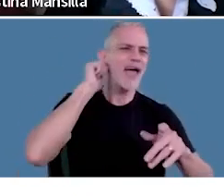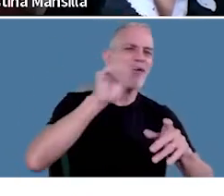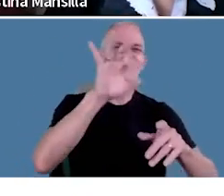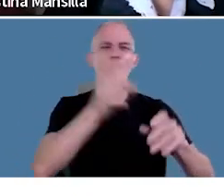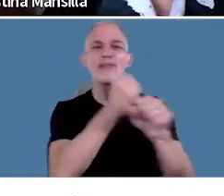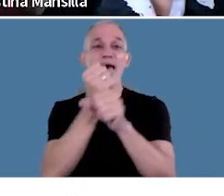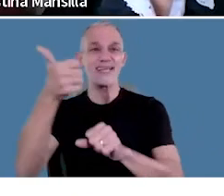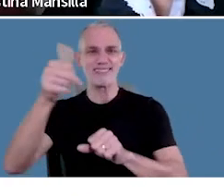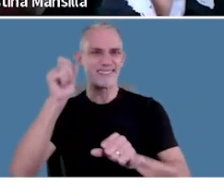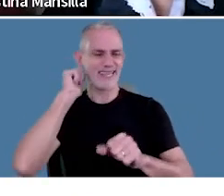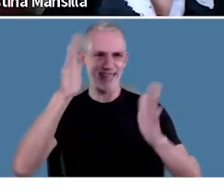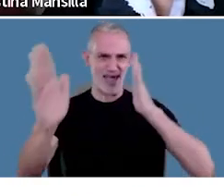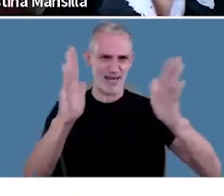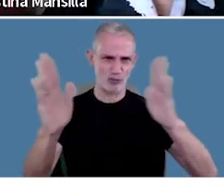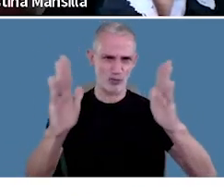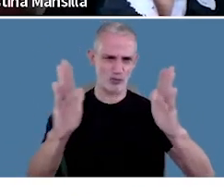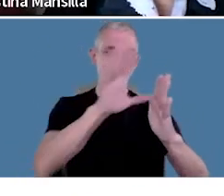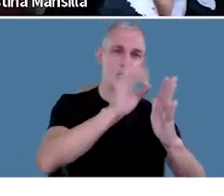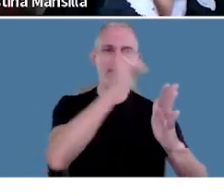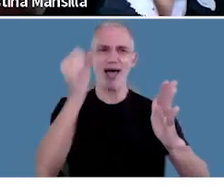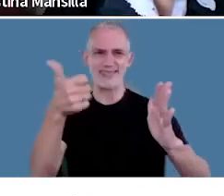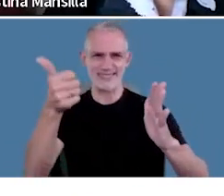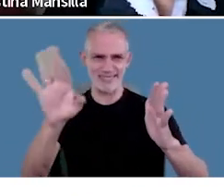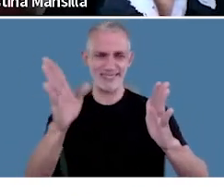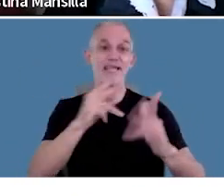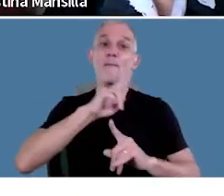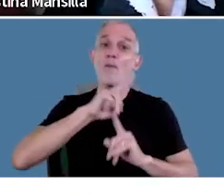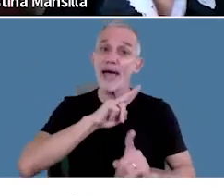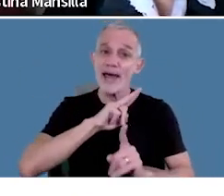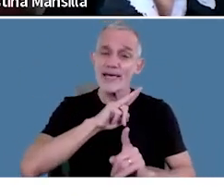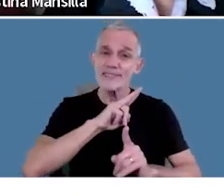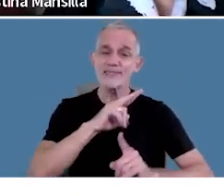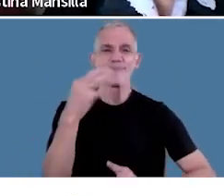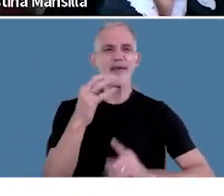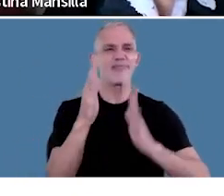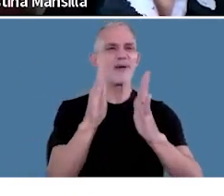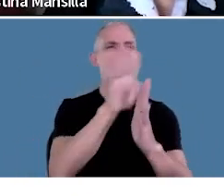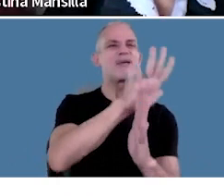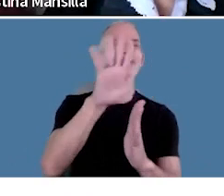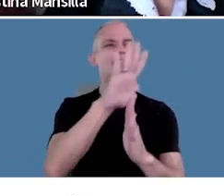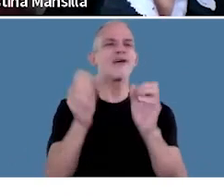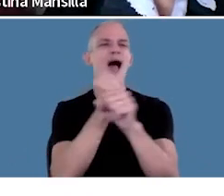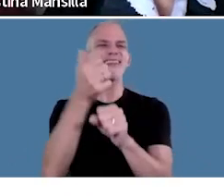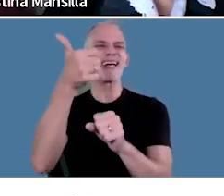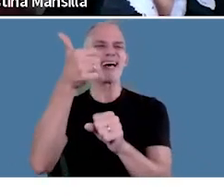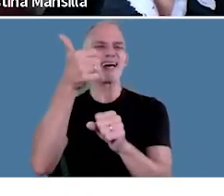60 años, pero define que en el caso de mujeres entre 55